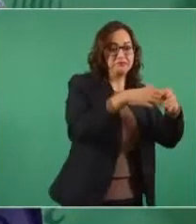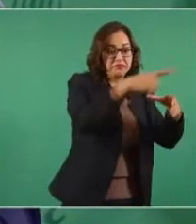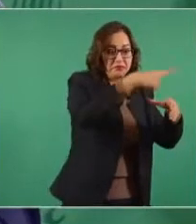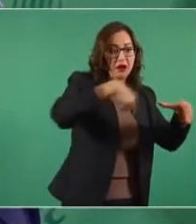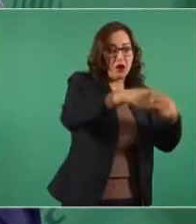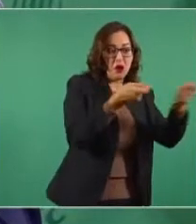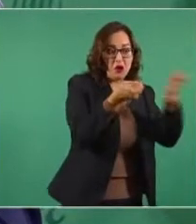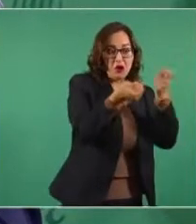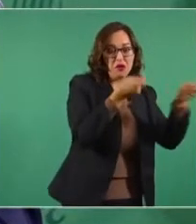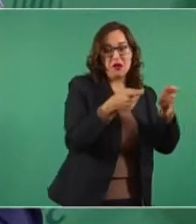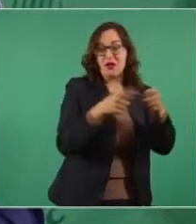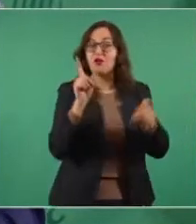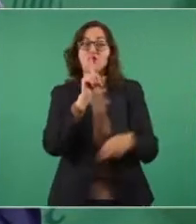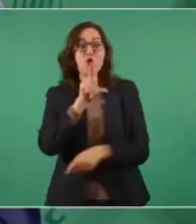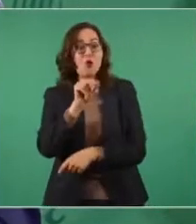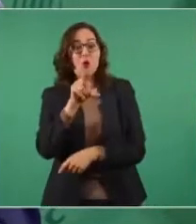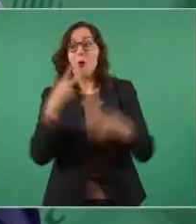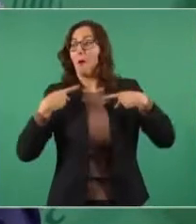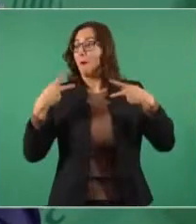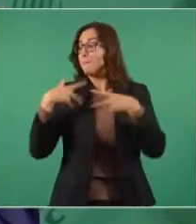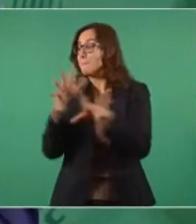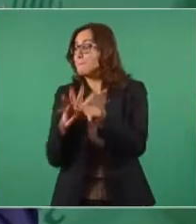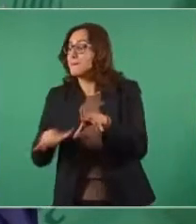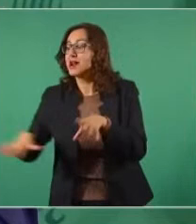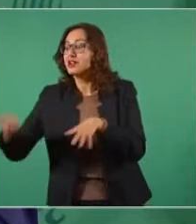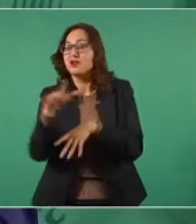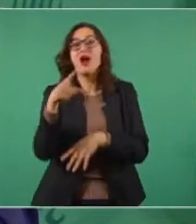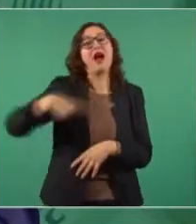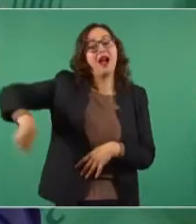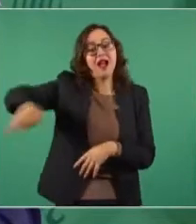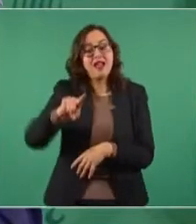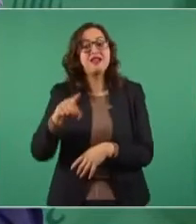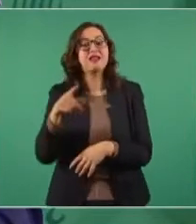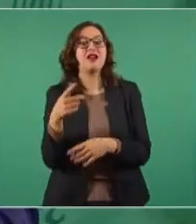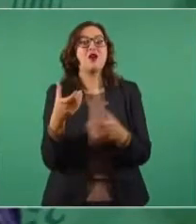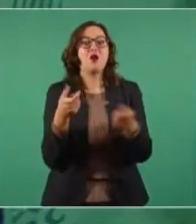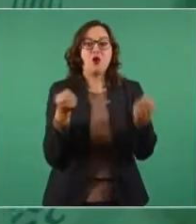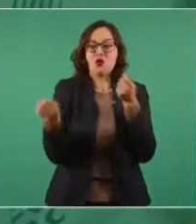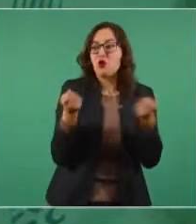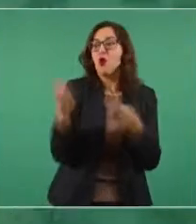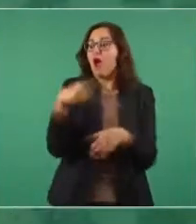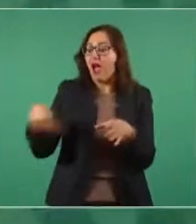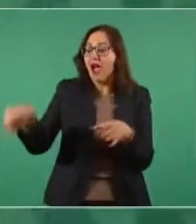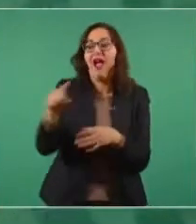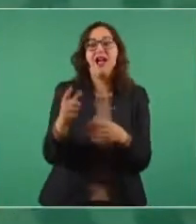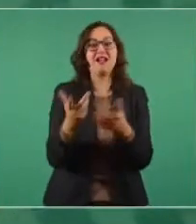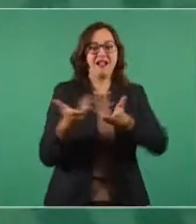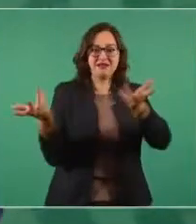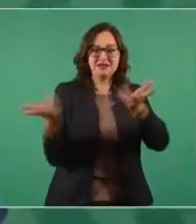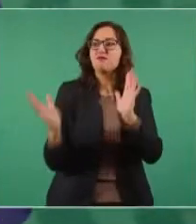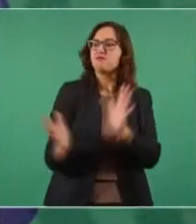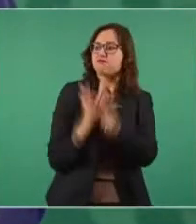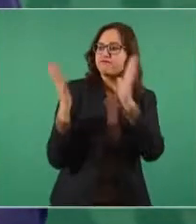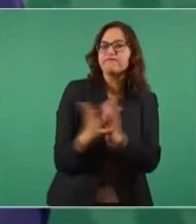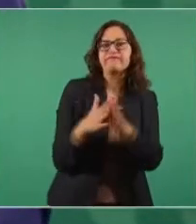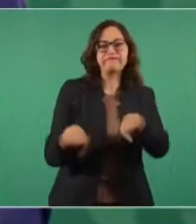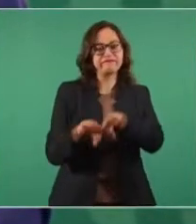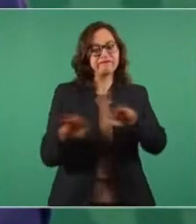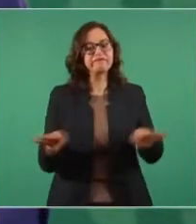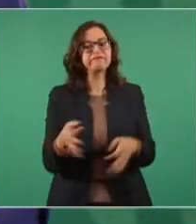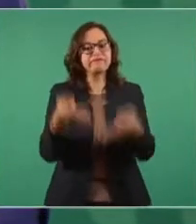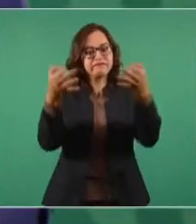gobierne que haya una auténtica democracia entonces la reforma que vamos